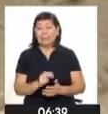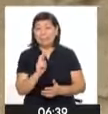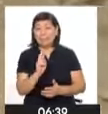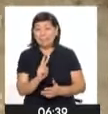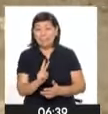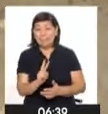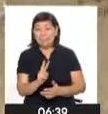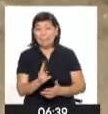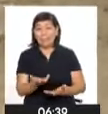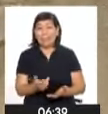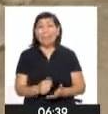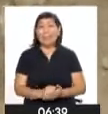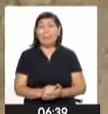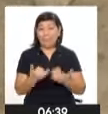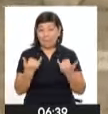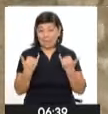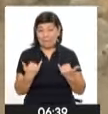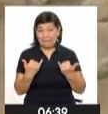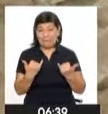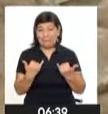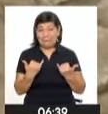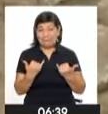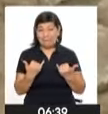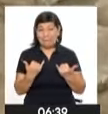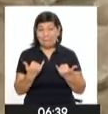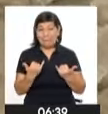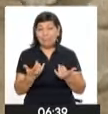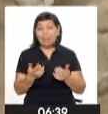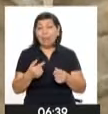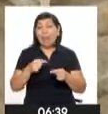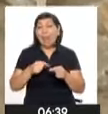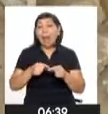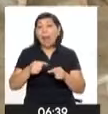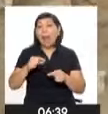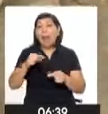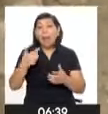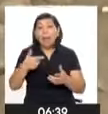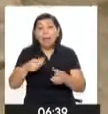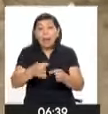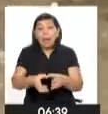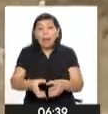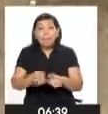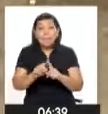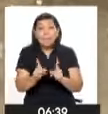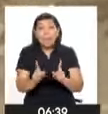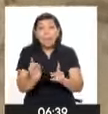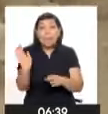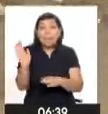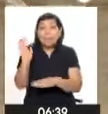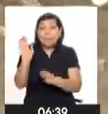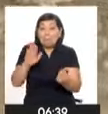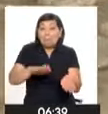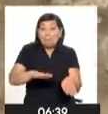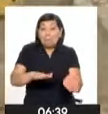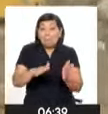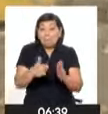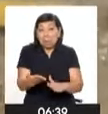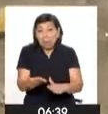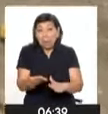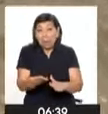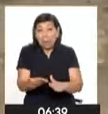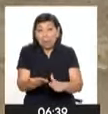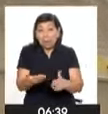Observen, tenemos entendido que aquí había un medidor de gas natural, pero la caída